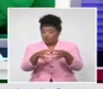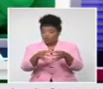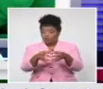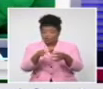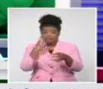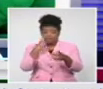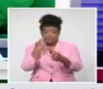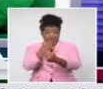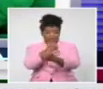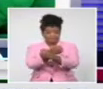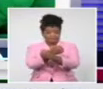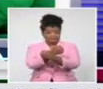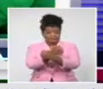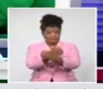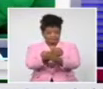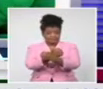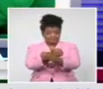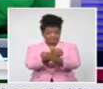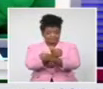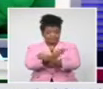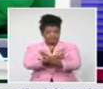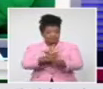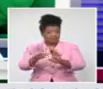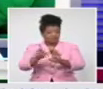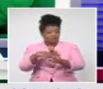riesgo. Como ya habíamos dicho,